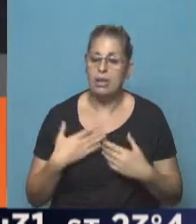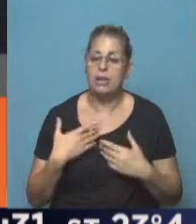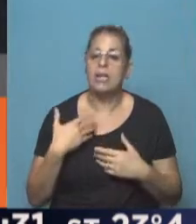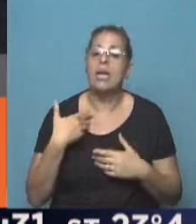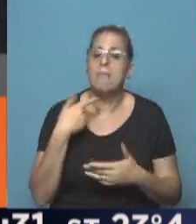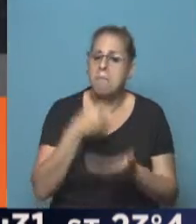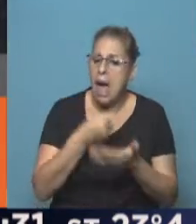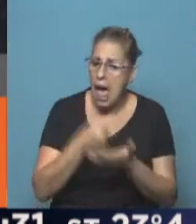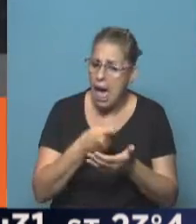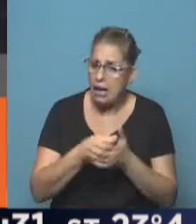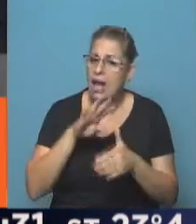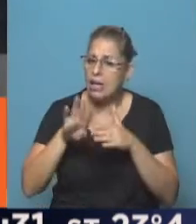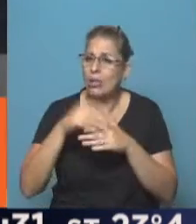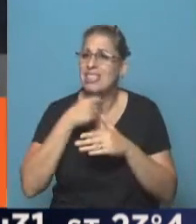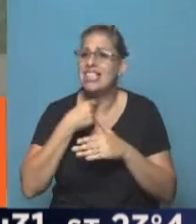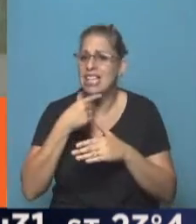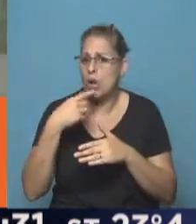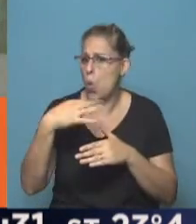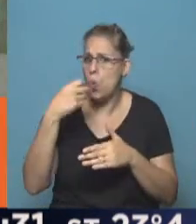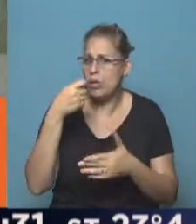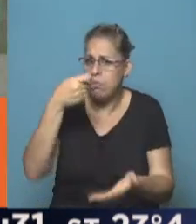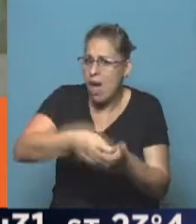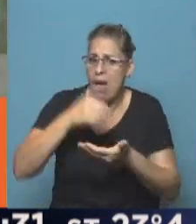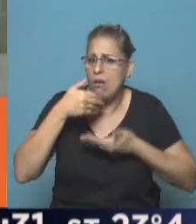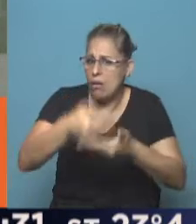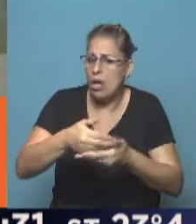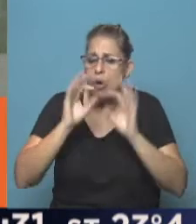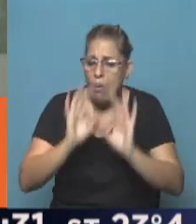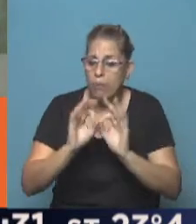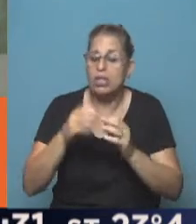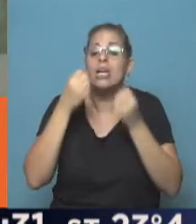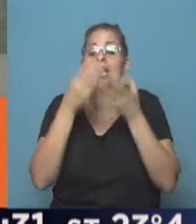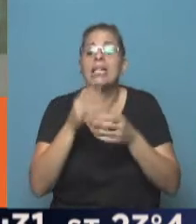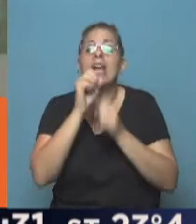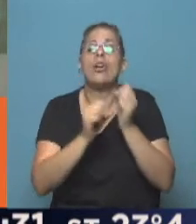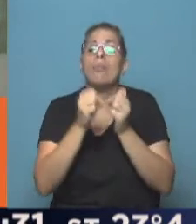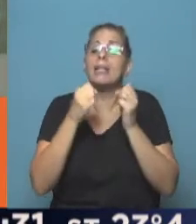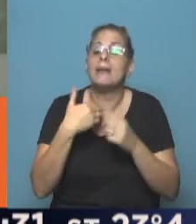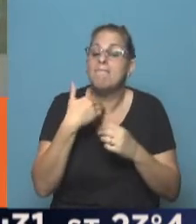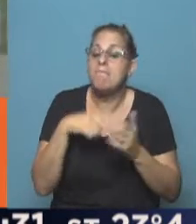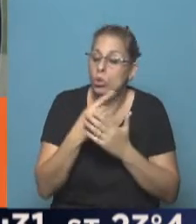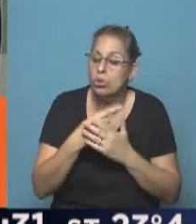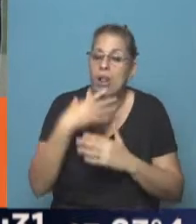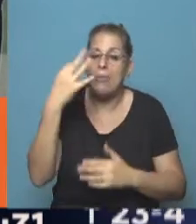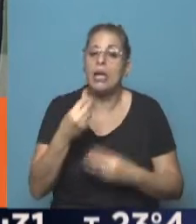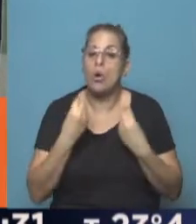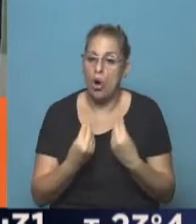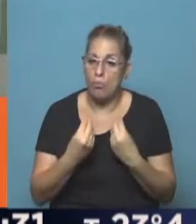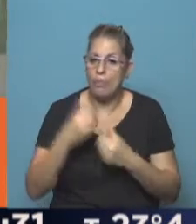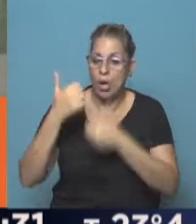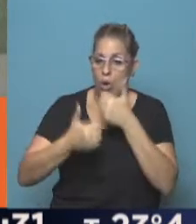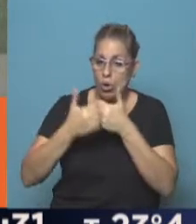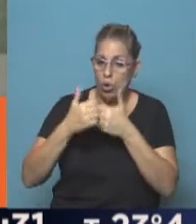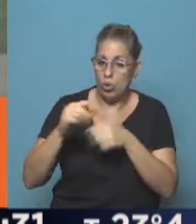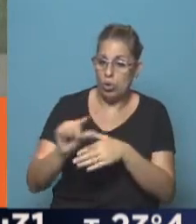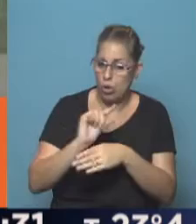esa deuda si quisieran un único pago. Si quisiera lo podría hacer, habría que ver cuáles son los flujos de la compañía, pero lo cierto también es que el concurso preventivo